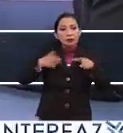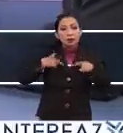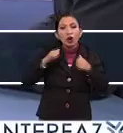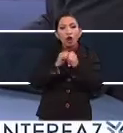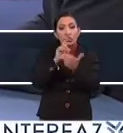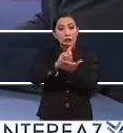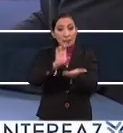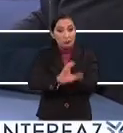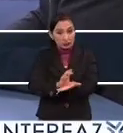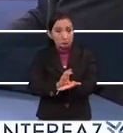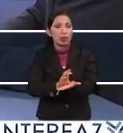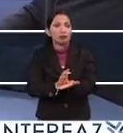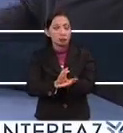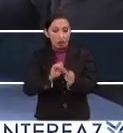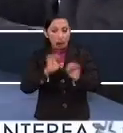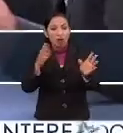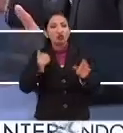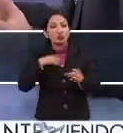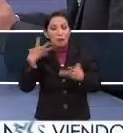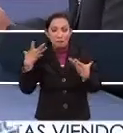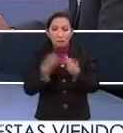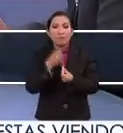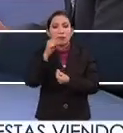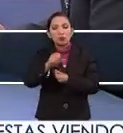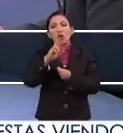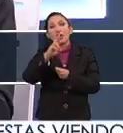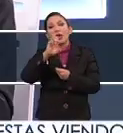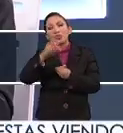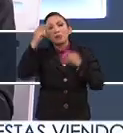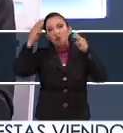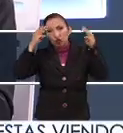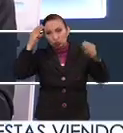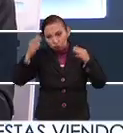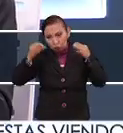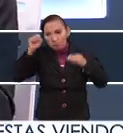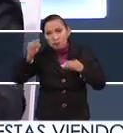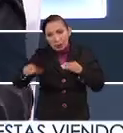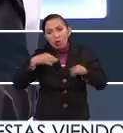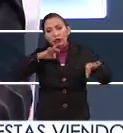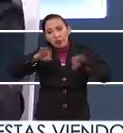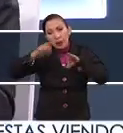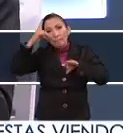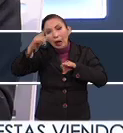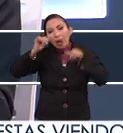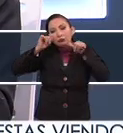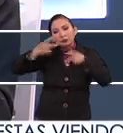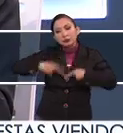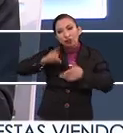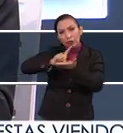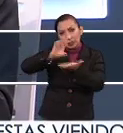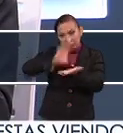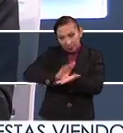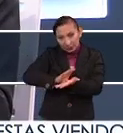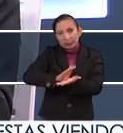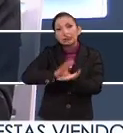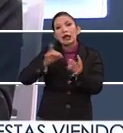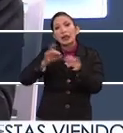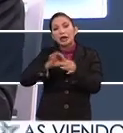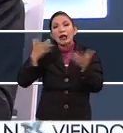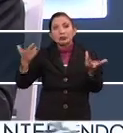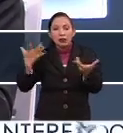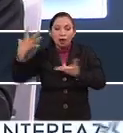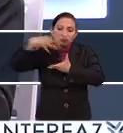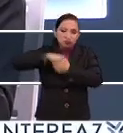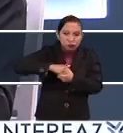con discapacidad. Entonces, bueno, somos parte de la red de museos que trabajan para la atención de personas con discapacidad, haciendo un